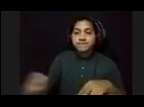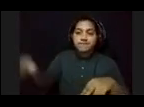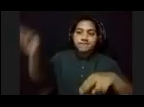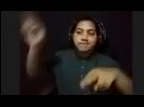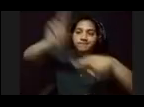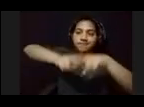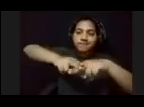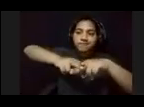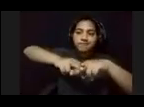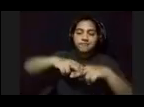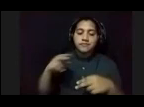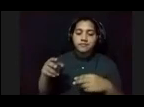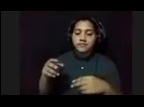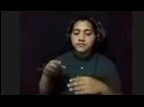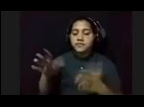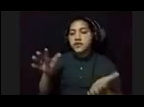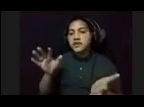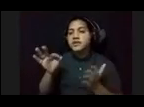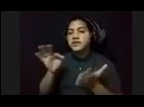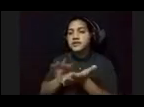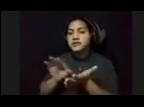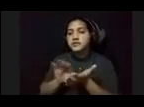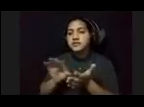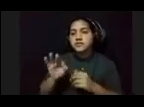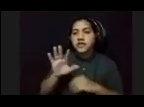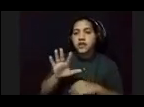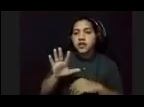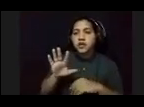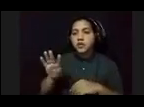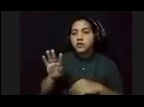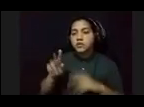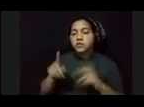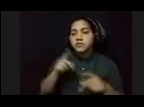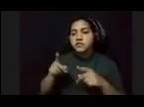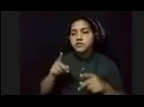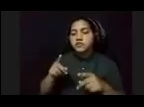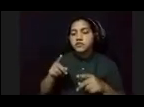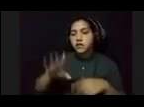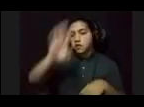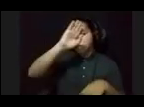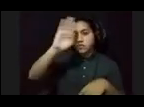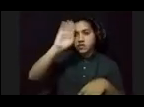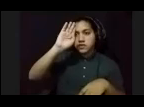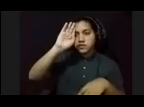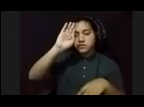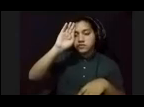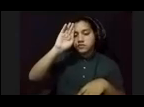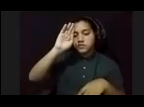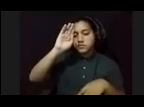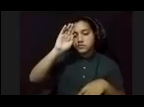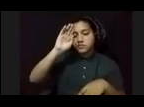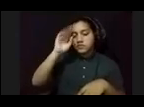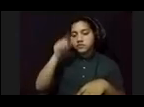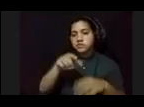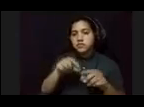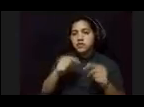Según el mencionado censo, habían 54 personas recluidas en este hospital con un personal compuesto